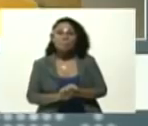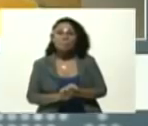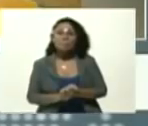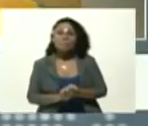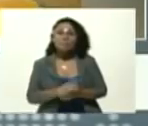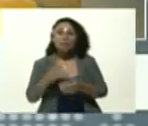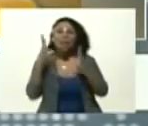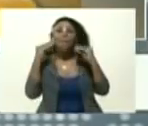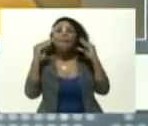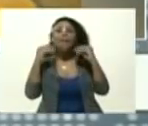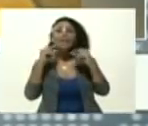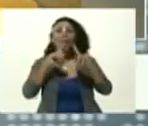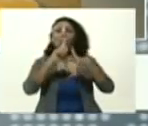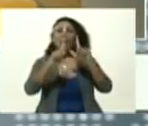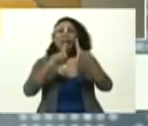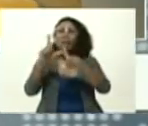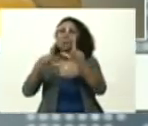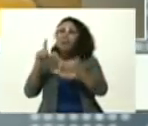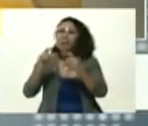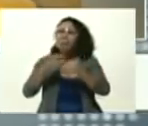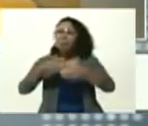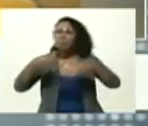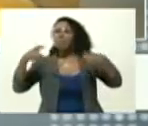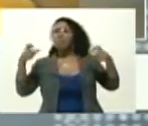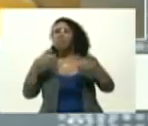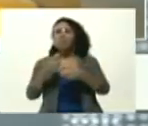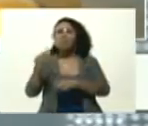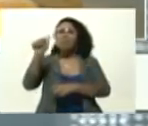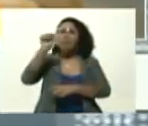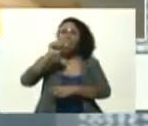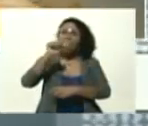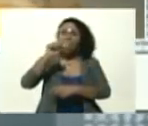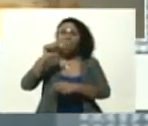Los expertos tienen un lenguaje, el aumento hidrológico,